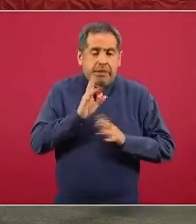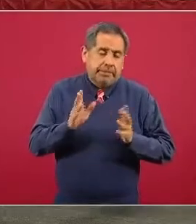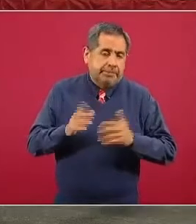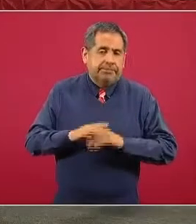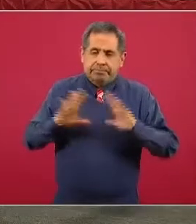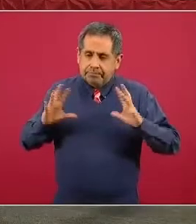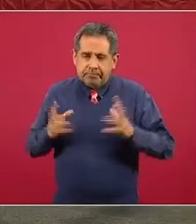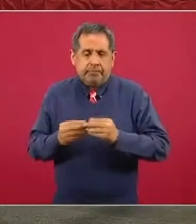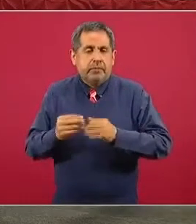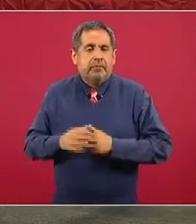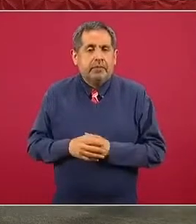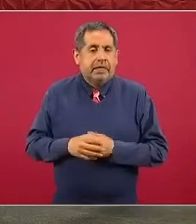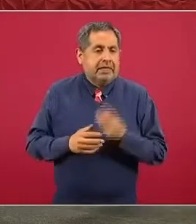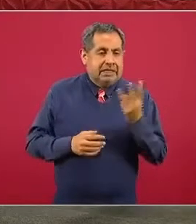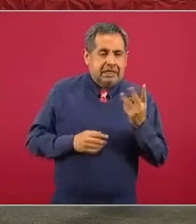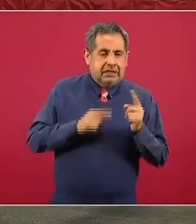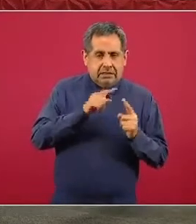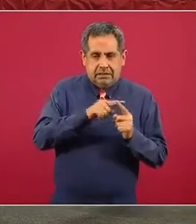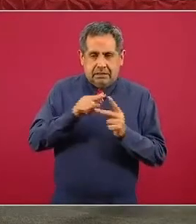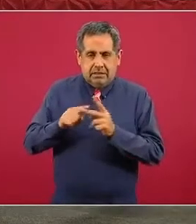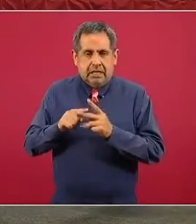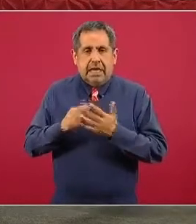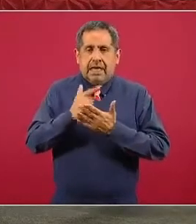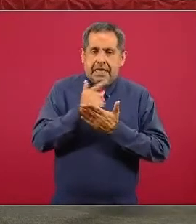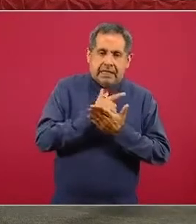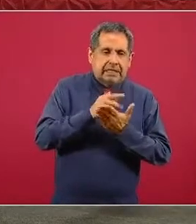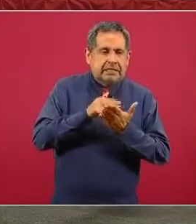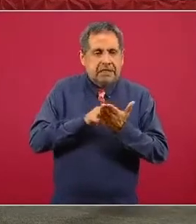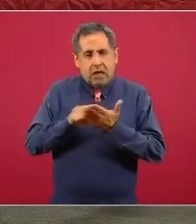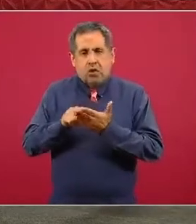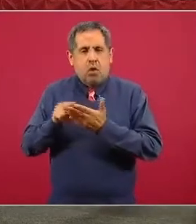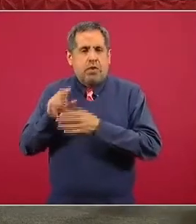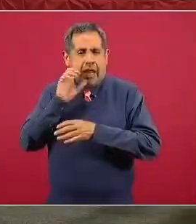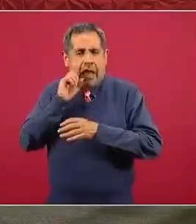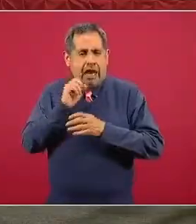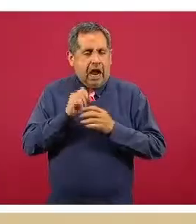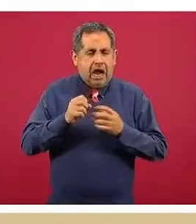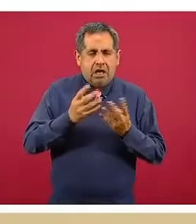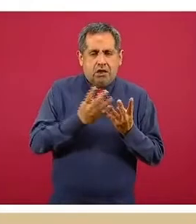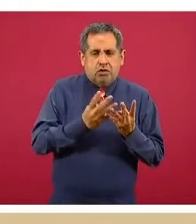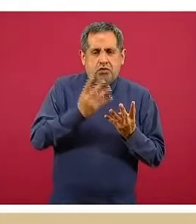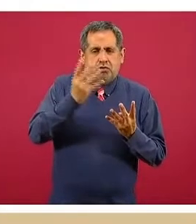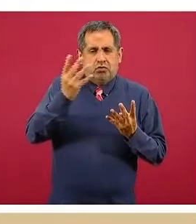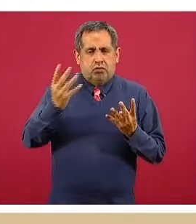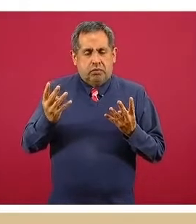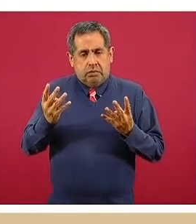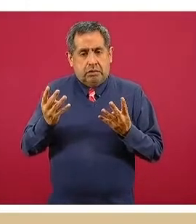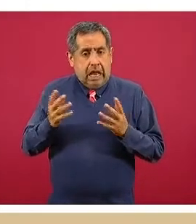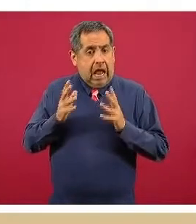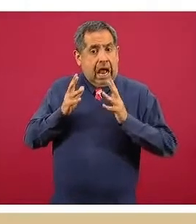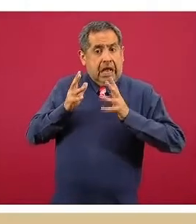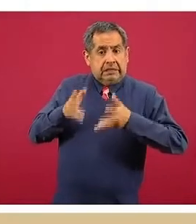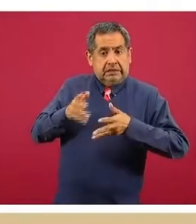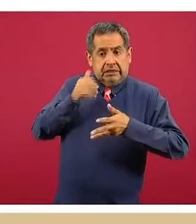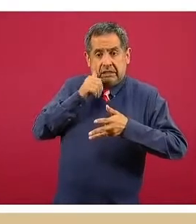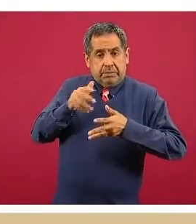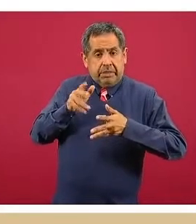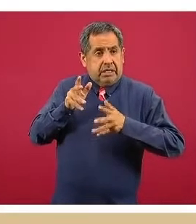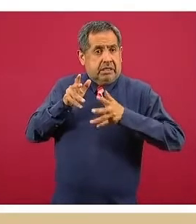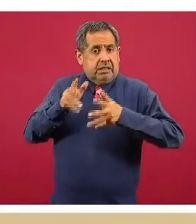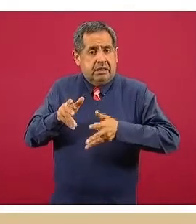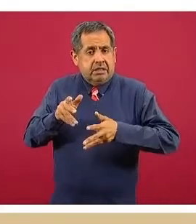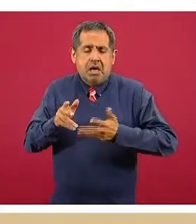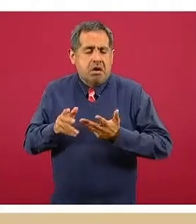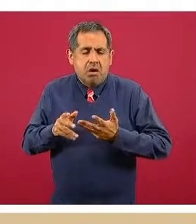Siempre recalcamos que estos tres grupos, el gris, el negro y el de color naranja, no se van a quedar en esa clasificación o